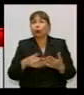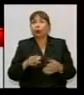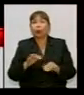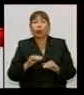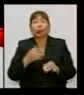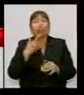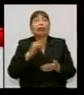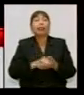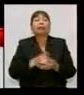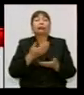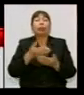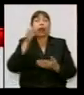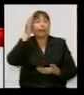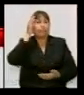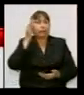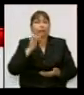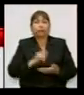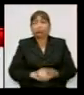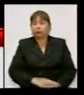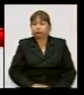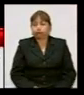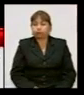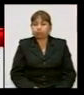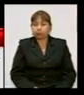y la ciberdefensa es una capacidad. Siguiente, por favor.